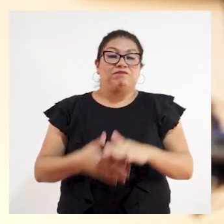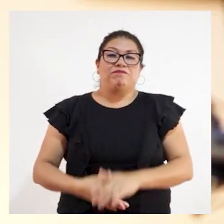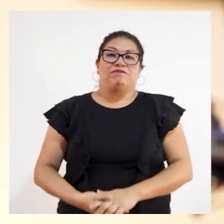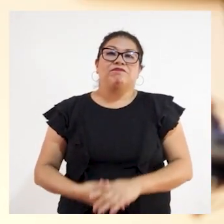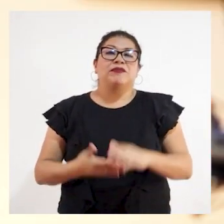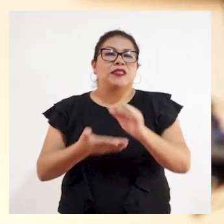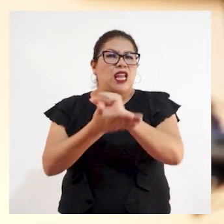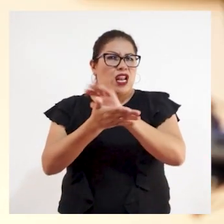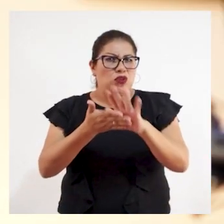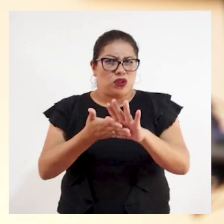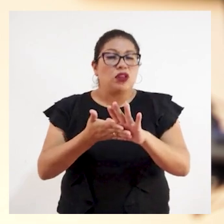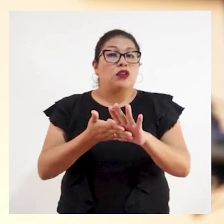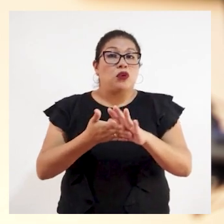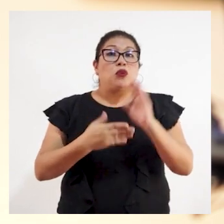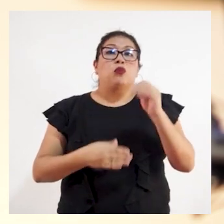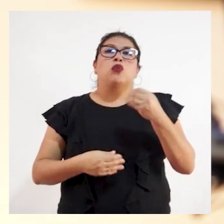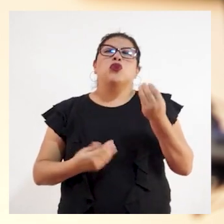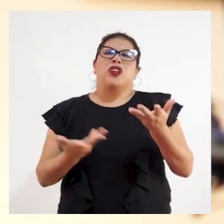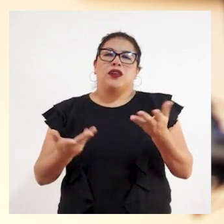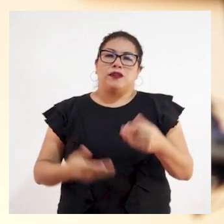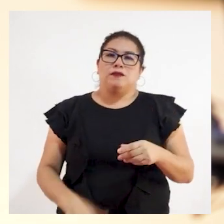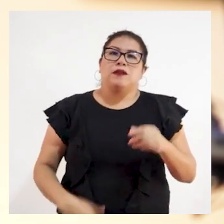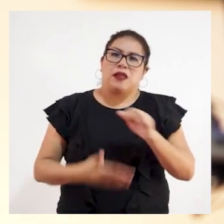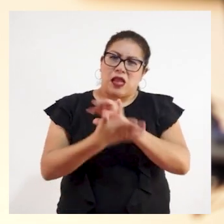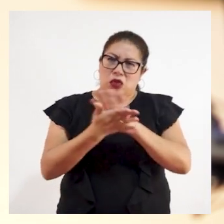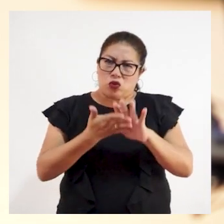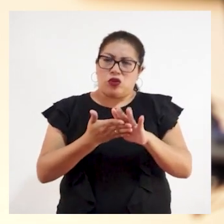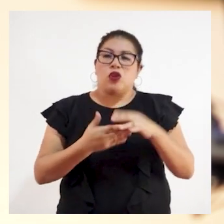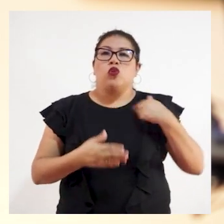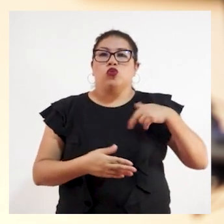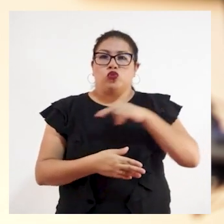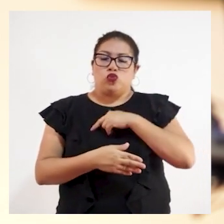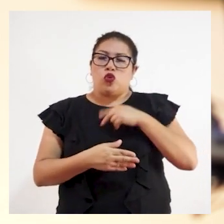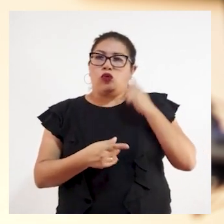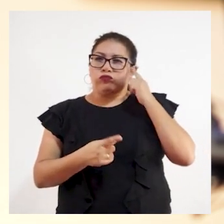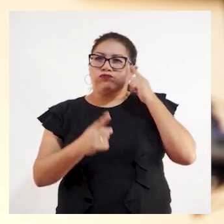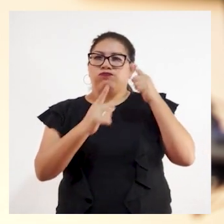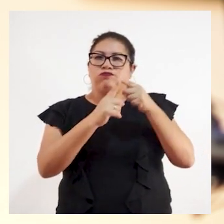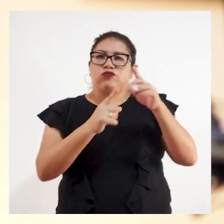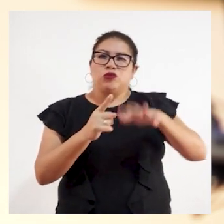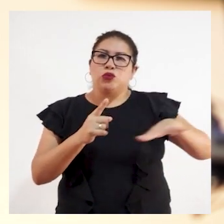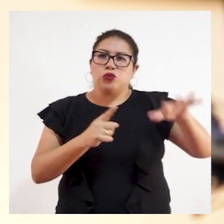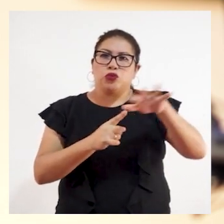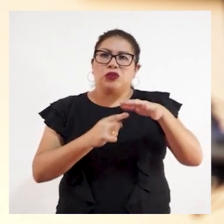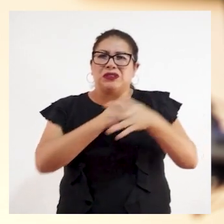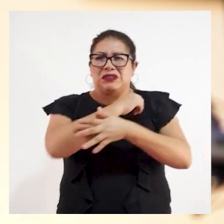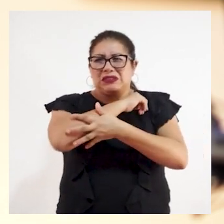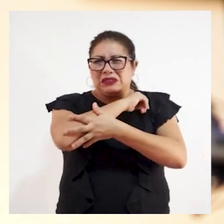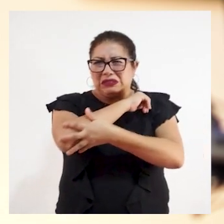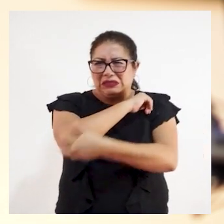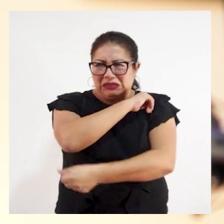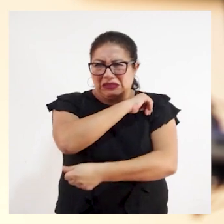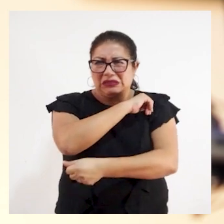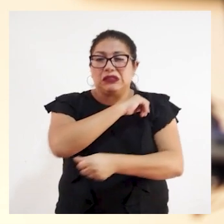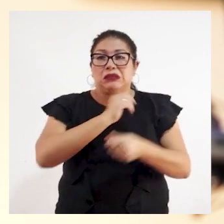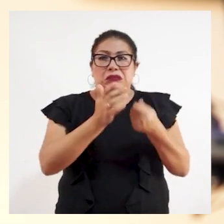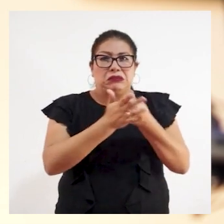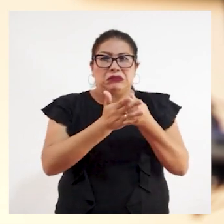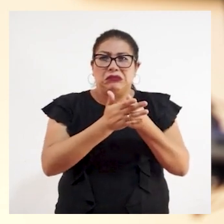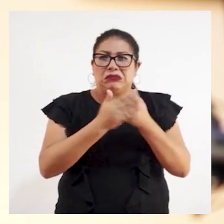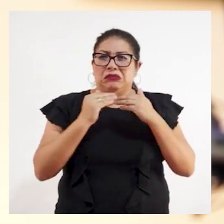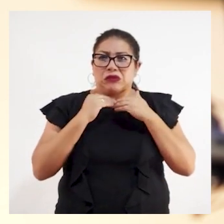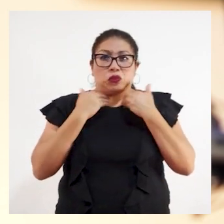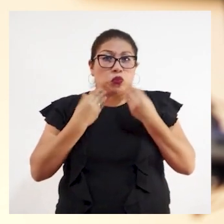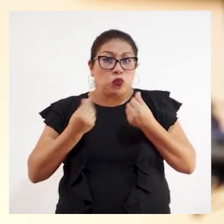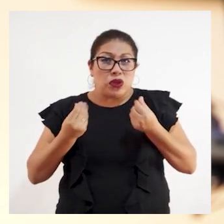¿sí? Gratuito porque nuestro objetivo y nuestra población son las personas de escasos recursos económicos y